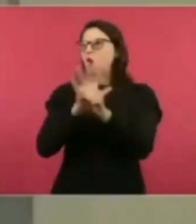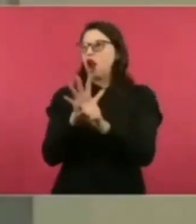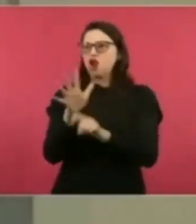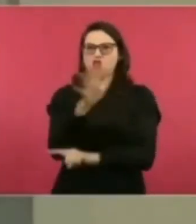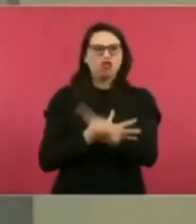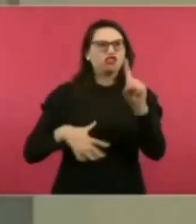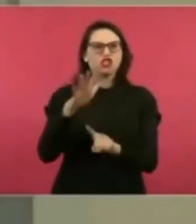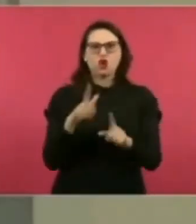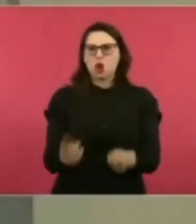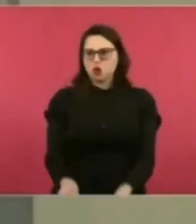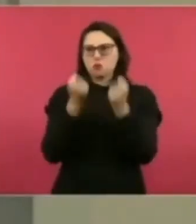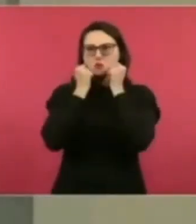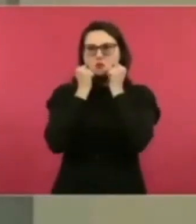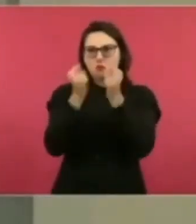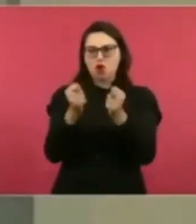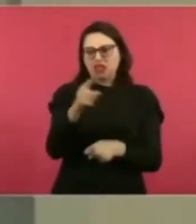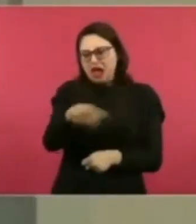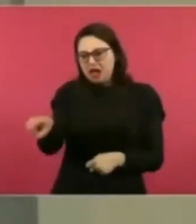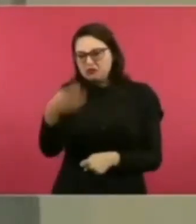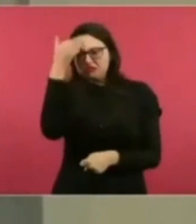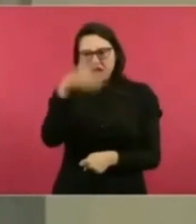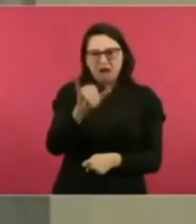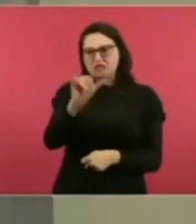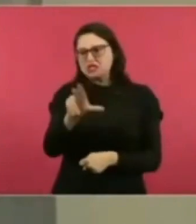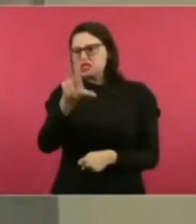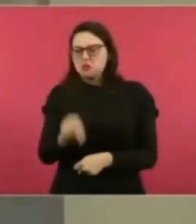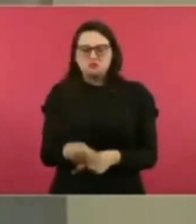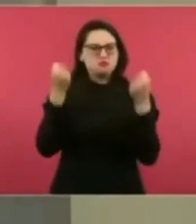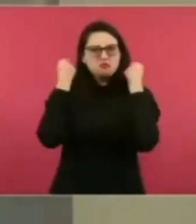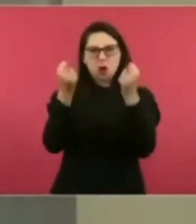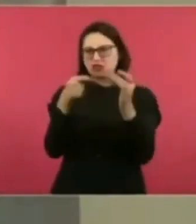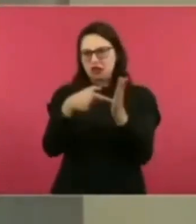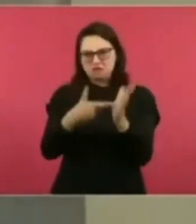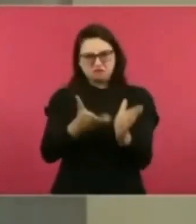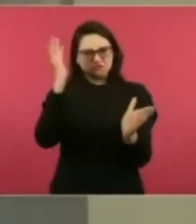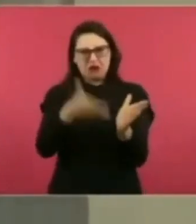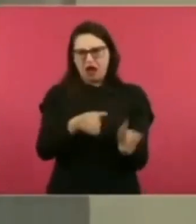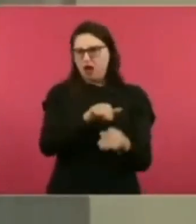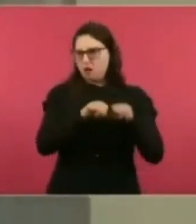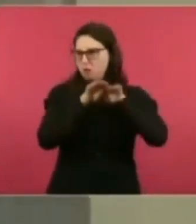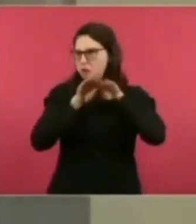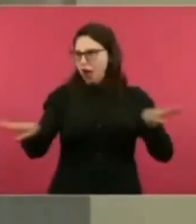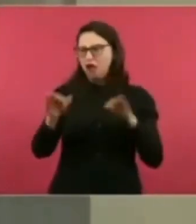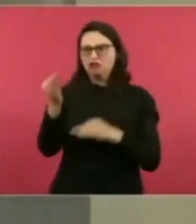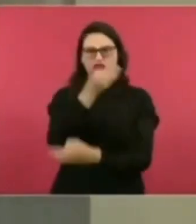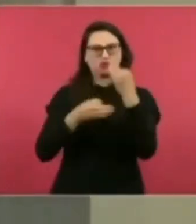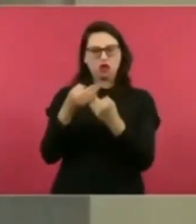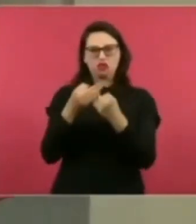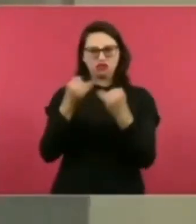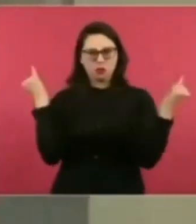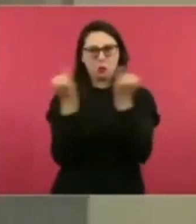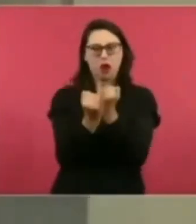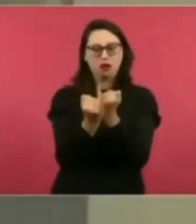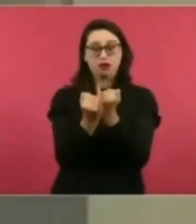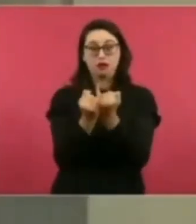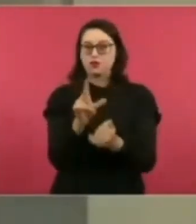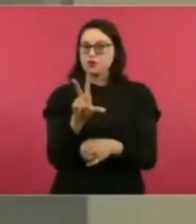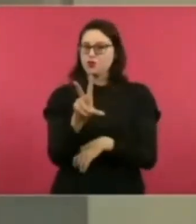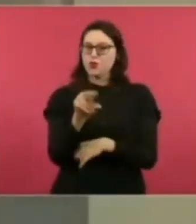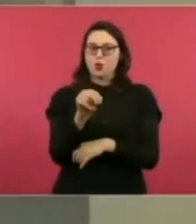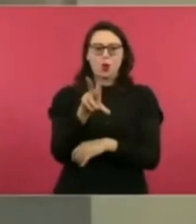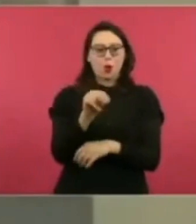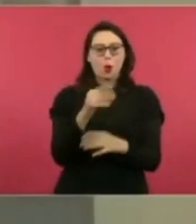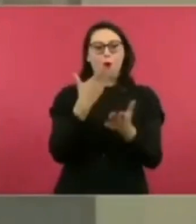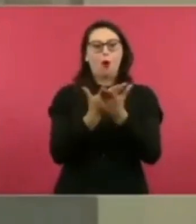Sino lo que ven es transformarme y transformar la comunidad. Es ser solidarios, entrar en